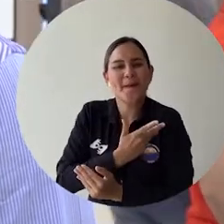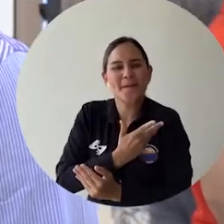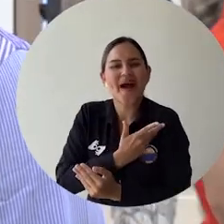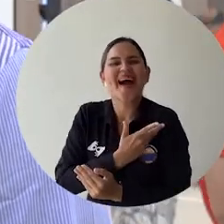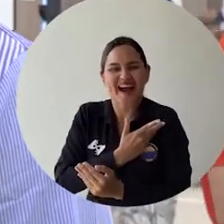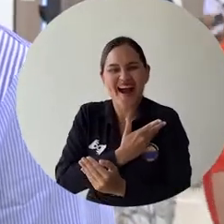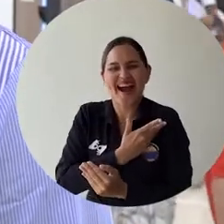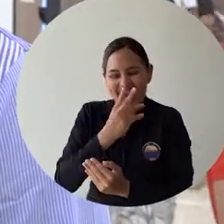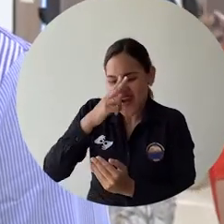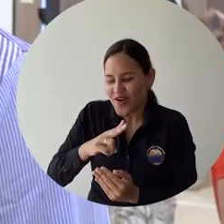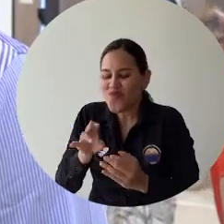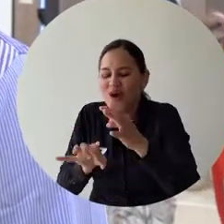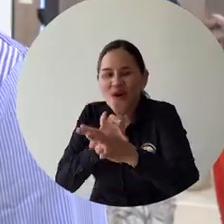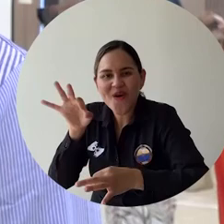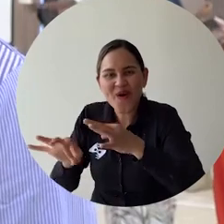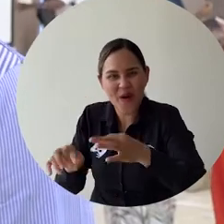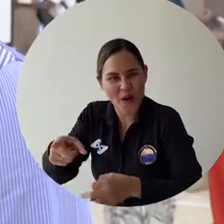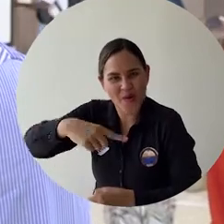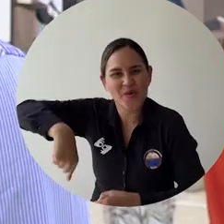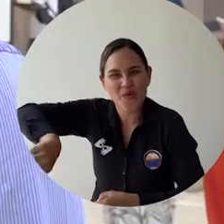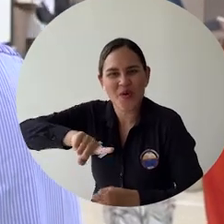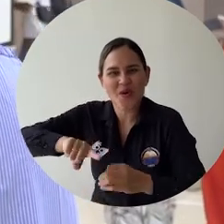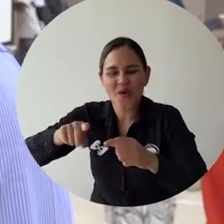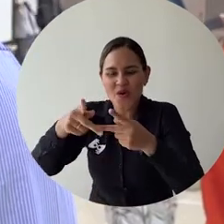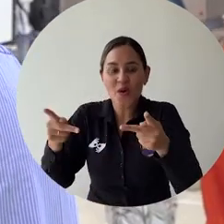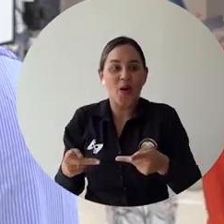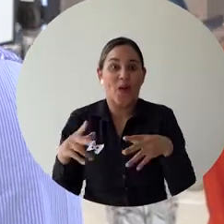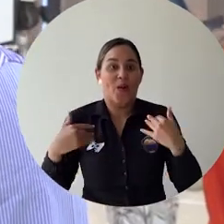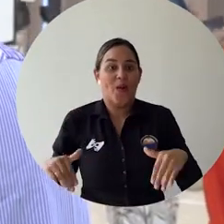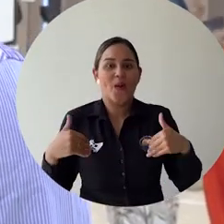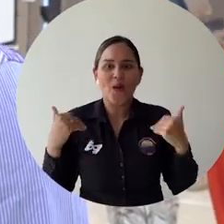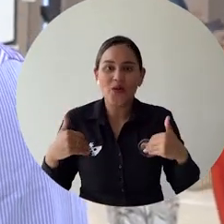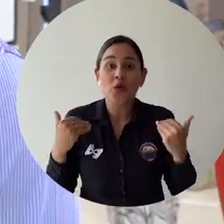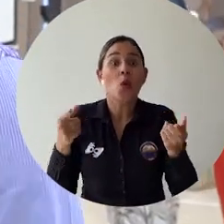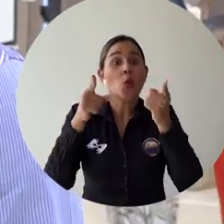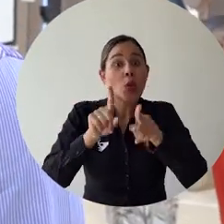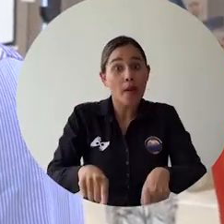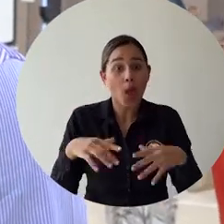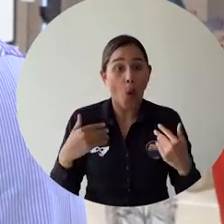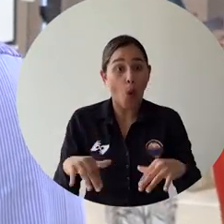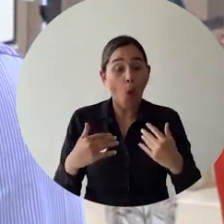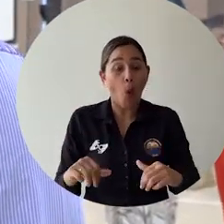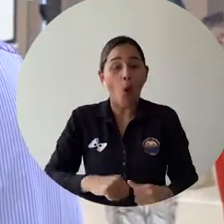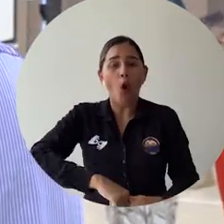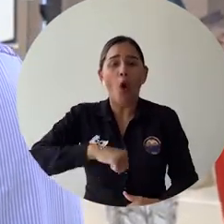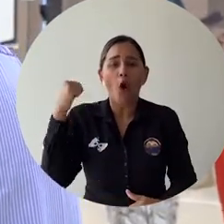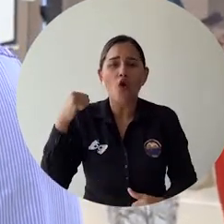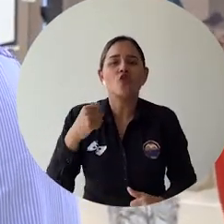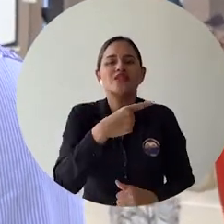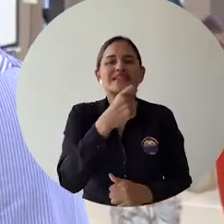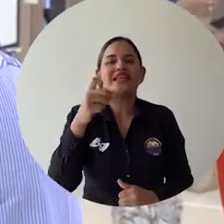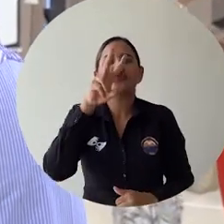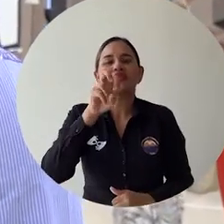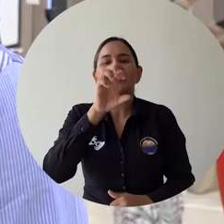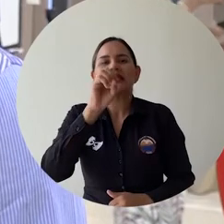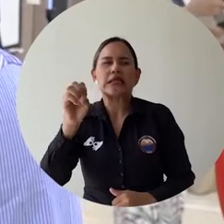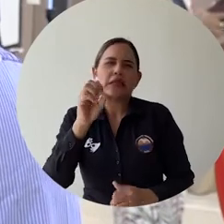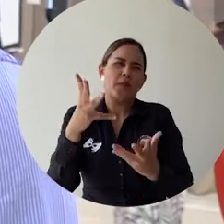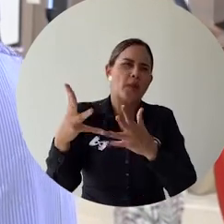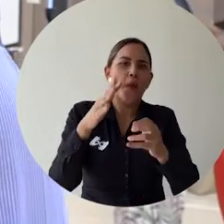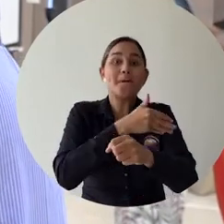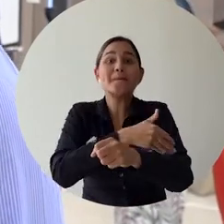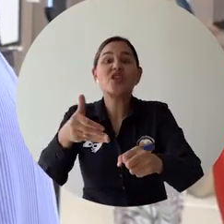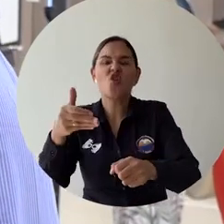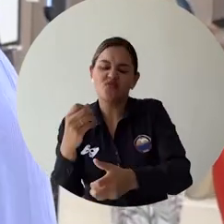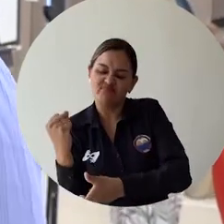de Bienestar, muy orgulloso de lo que hicieron para los 60 años, muy orgulloso del sentido solidario de la gente, casi 170 millones